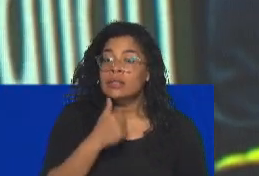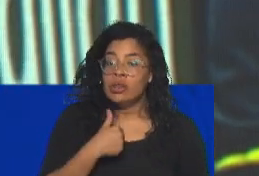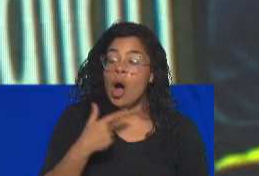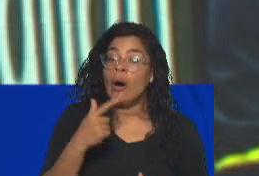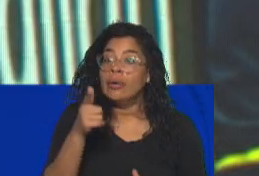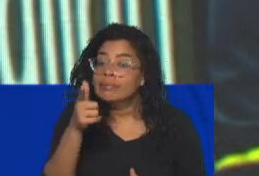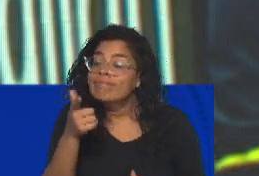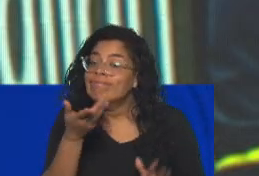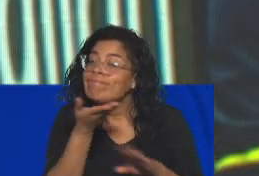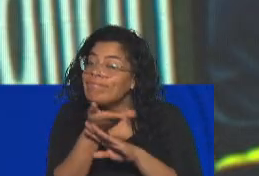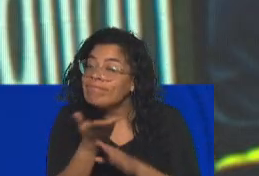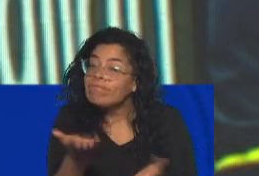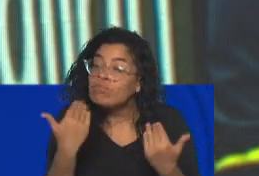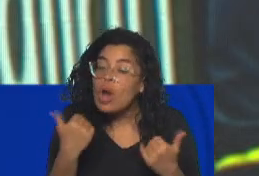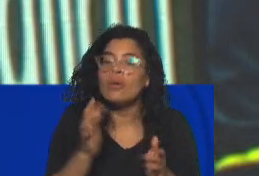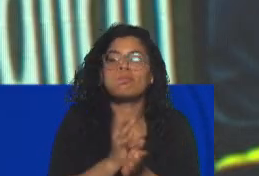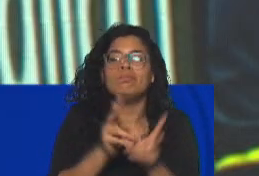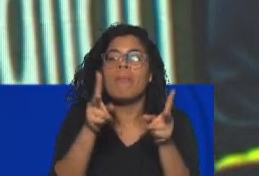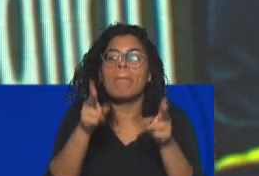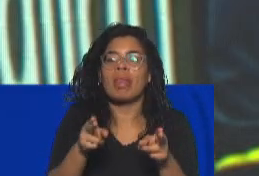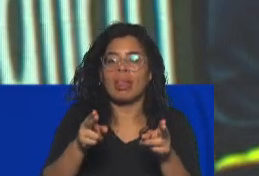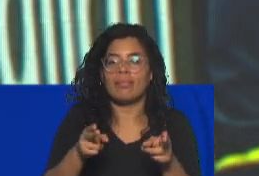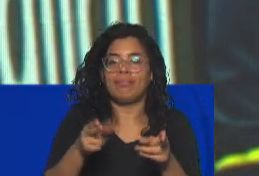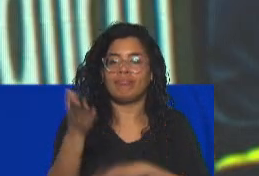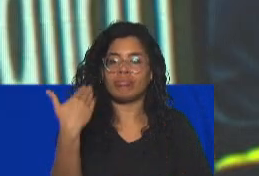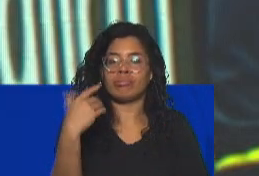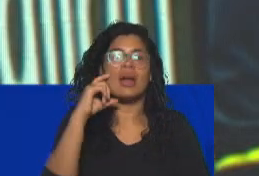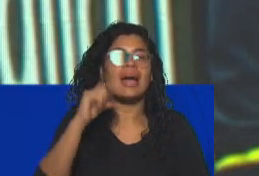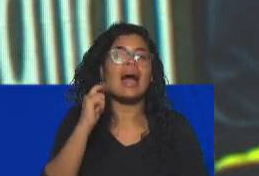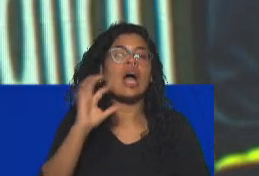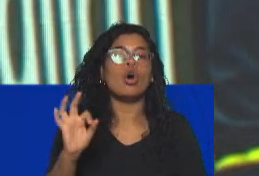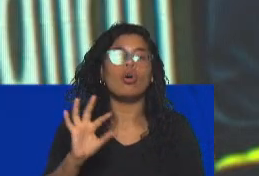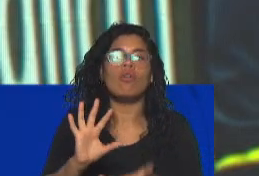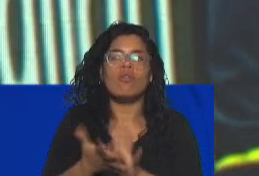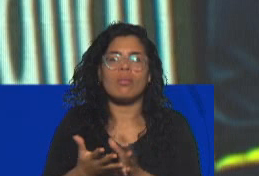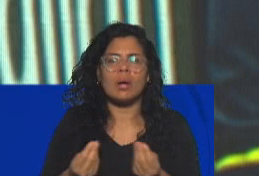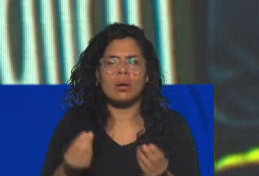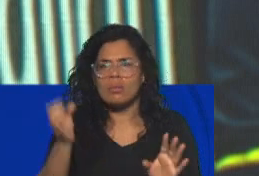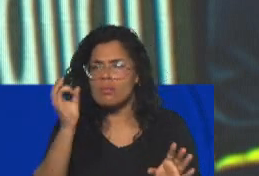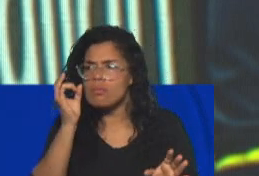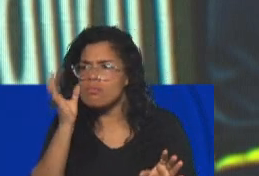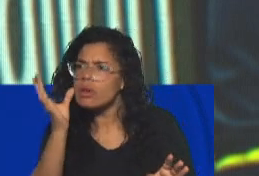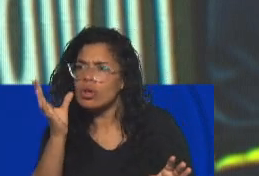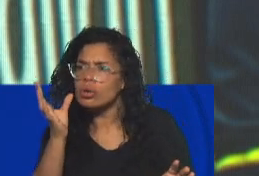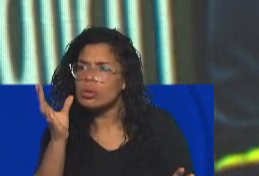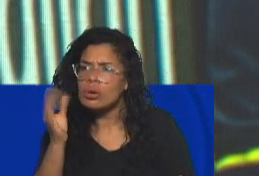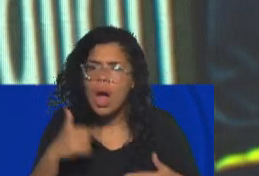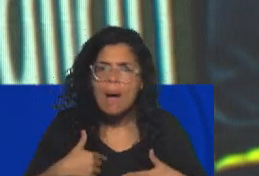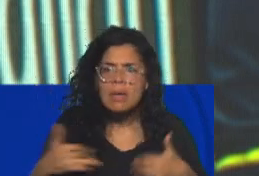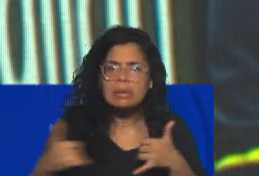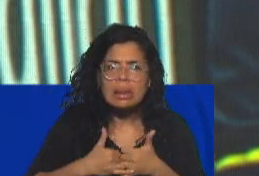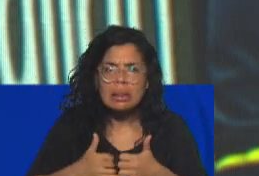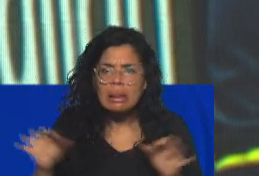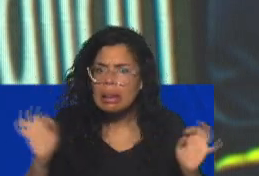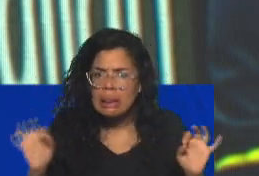porque el gesto de Gago, la declaración gestual de Gago es, no, a mí no me contactó